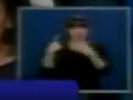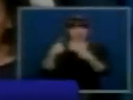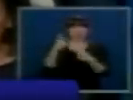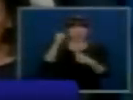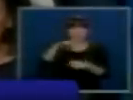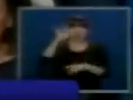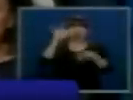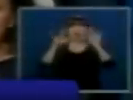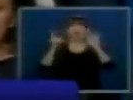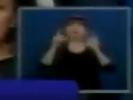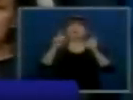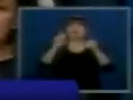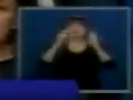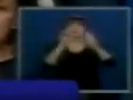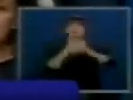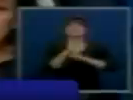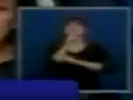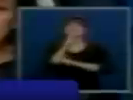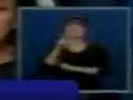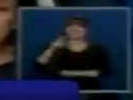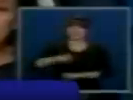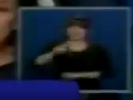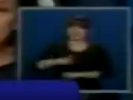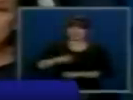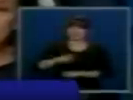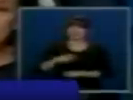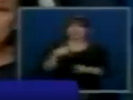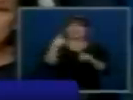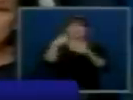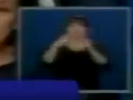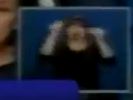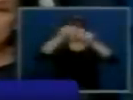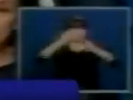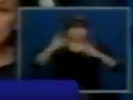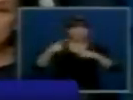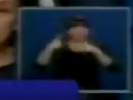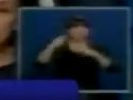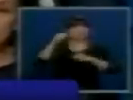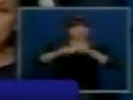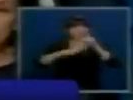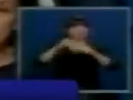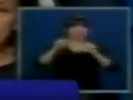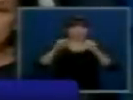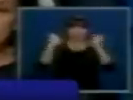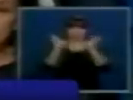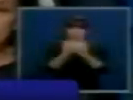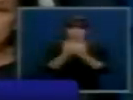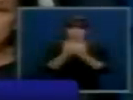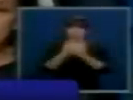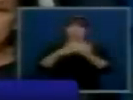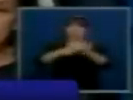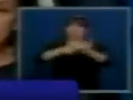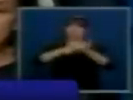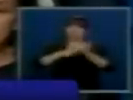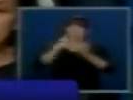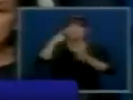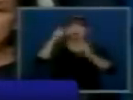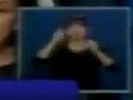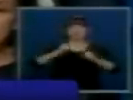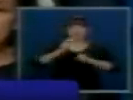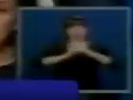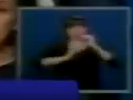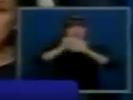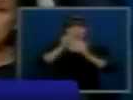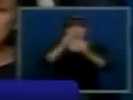que en realidad se necesitan y dimensionar la magnitud de los esfuerzos colectivos que se requieren para construir el